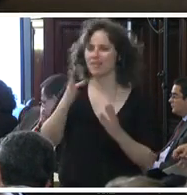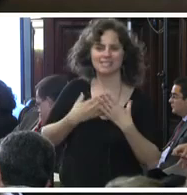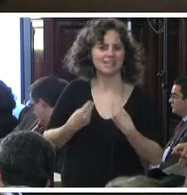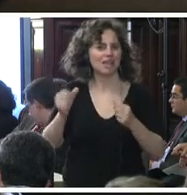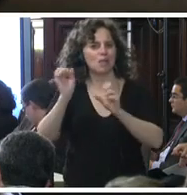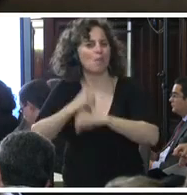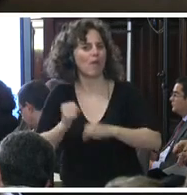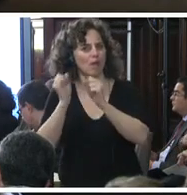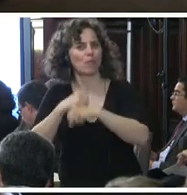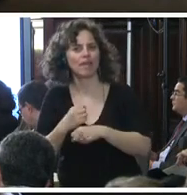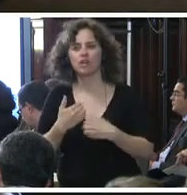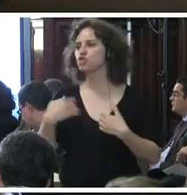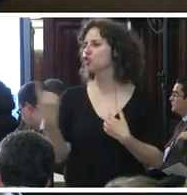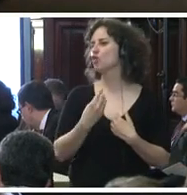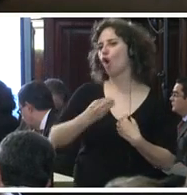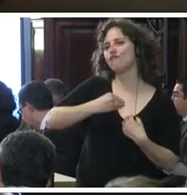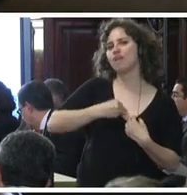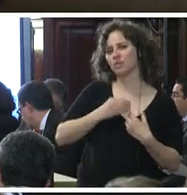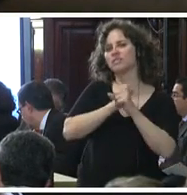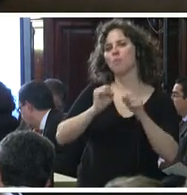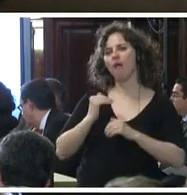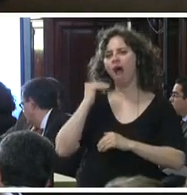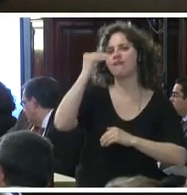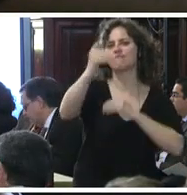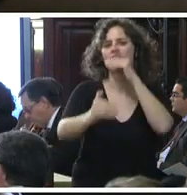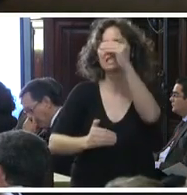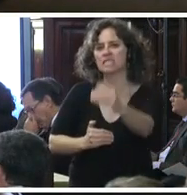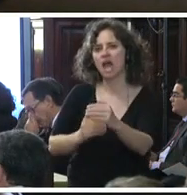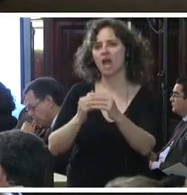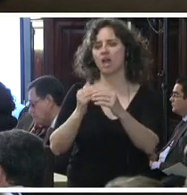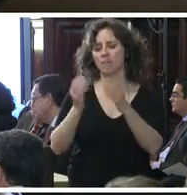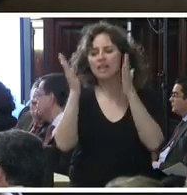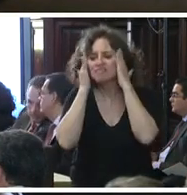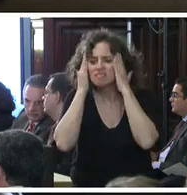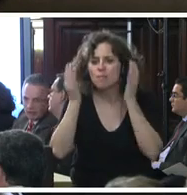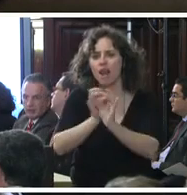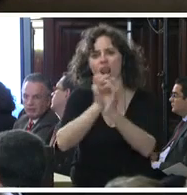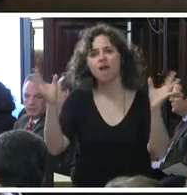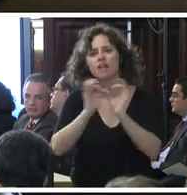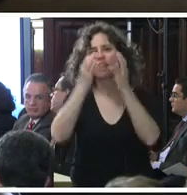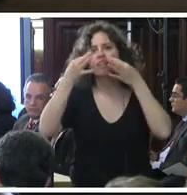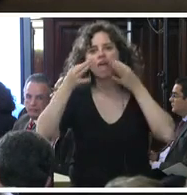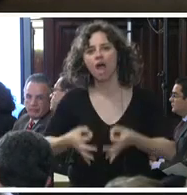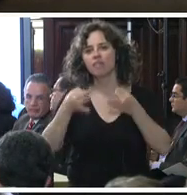smith hansel de tus caminos en estas condiciones